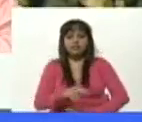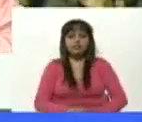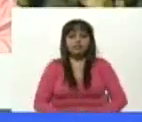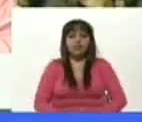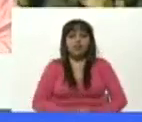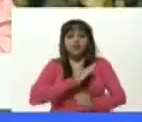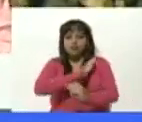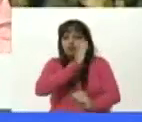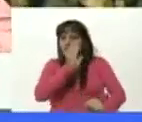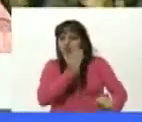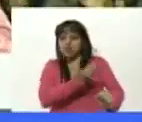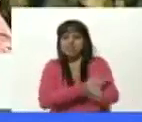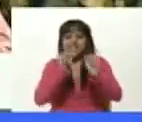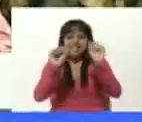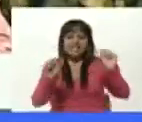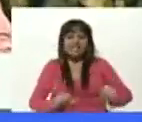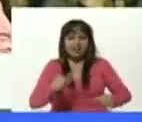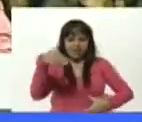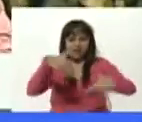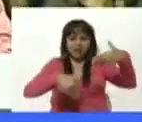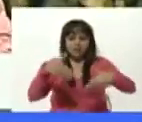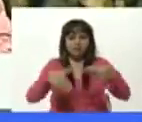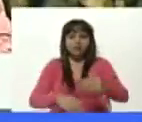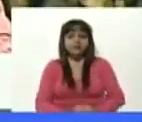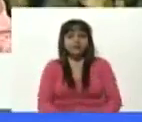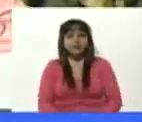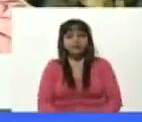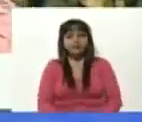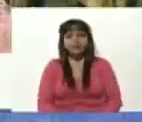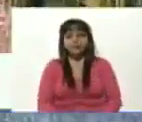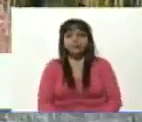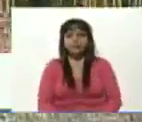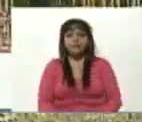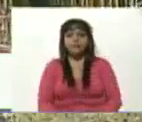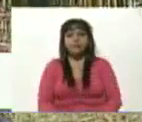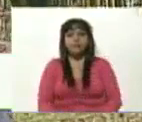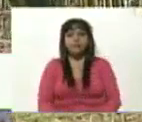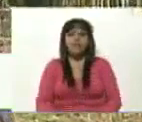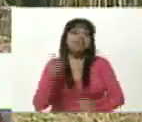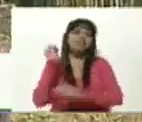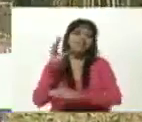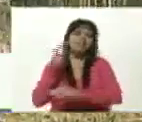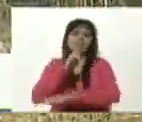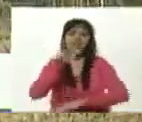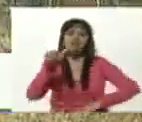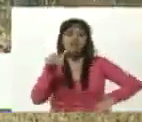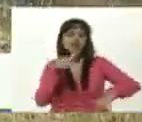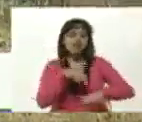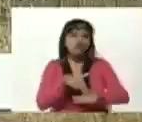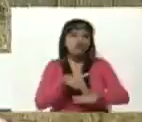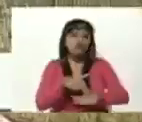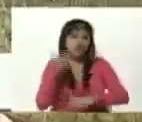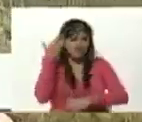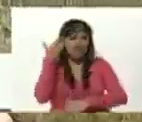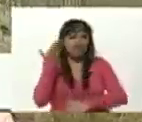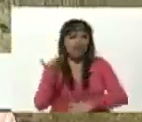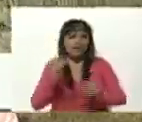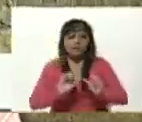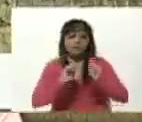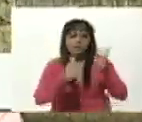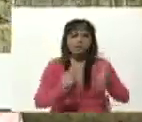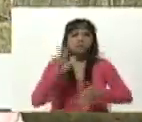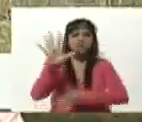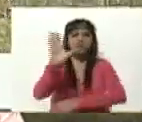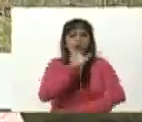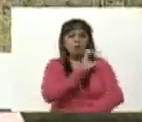para fortalecer el sistema electoral. La Asamblea Nacional, como ustedes saben, se instaló el 5 de